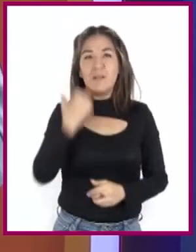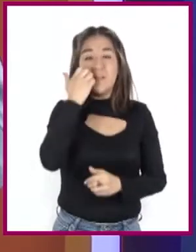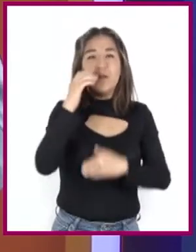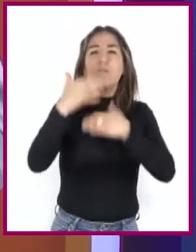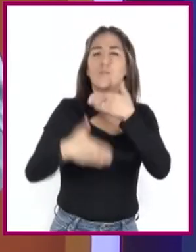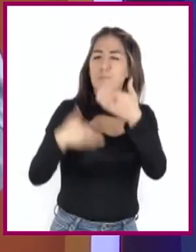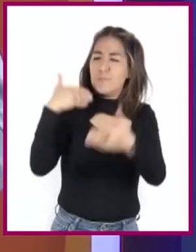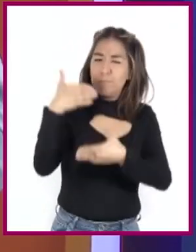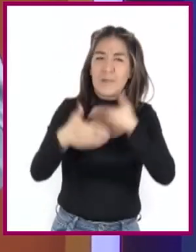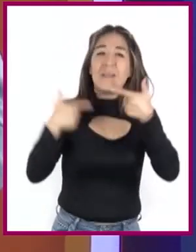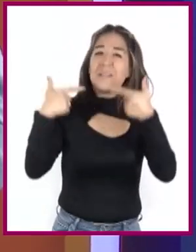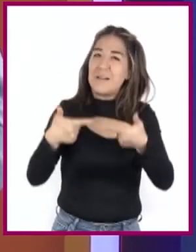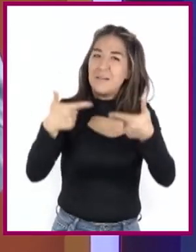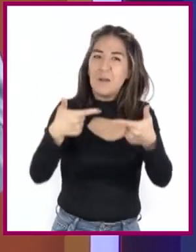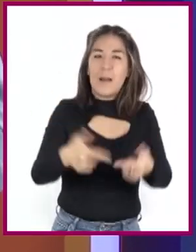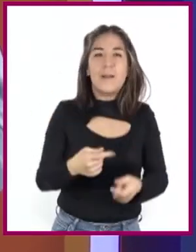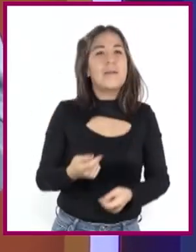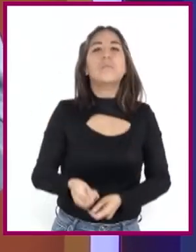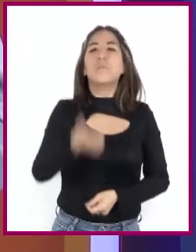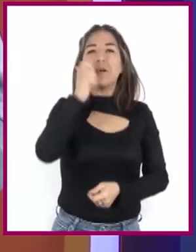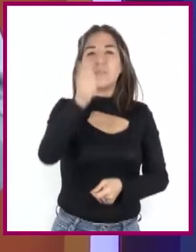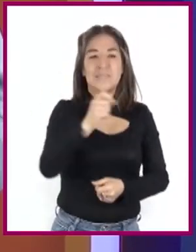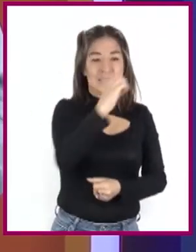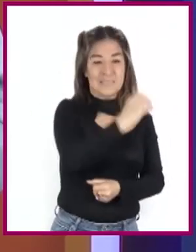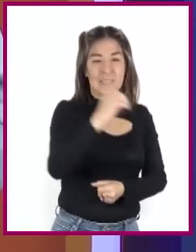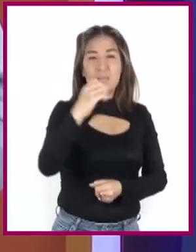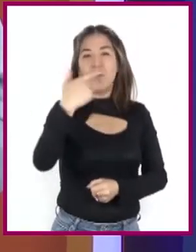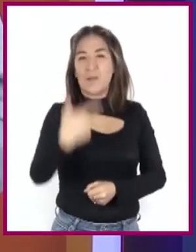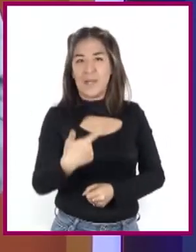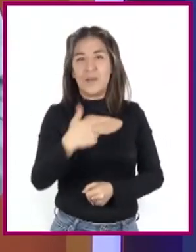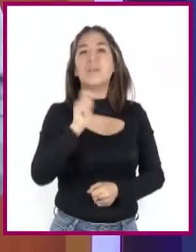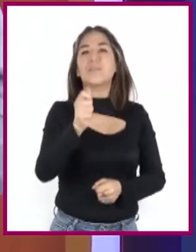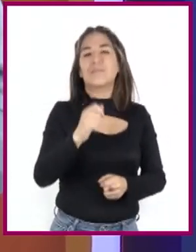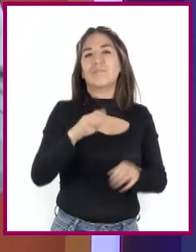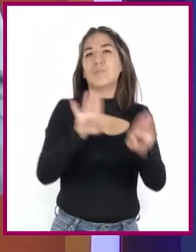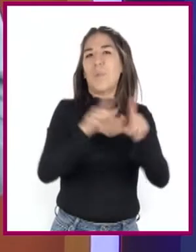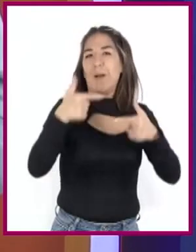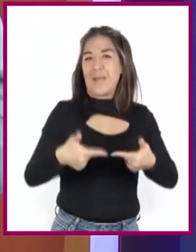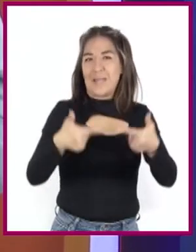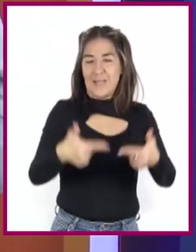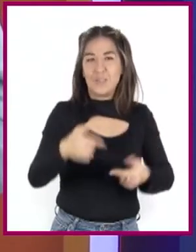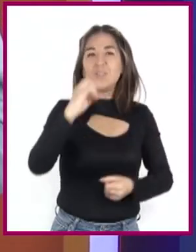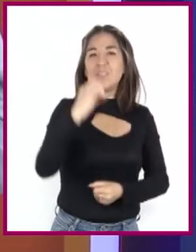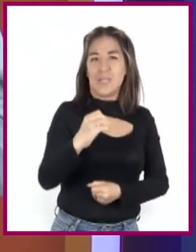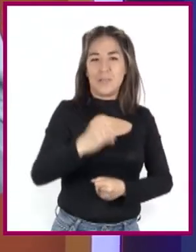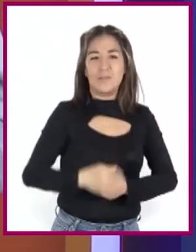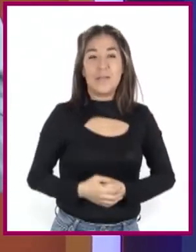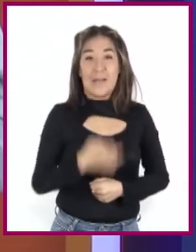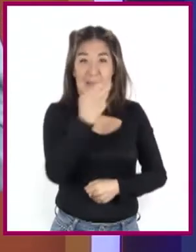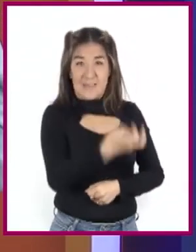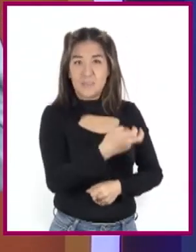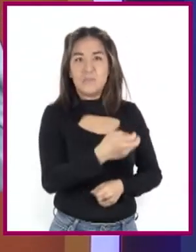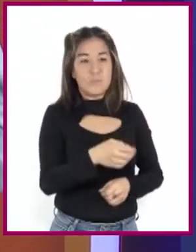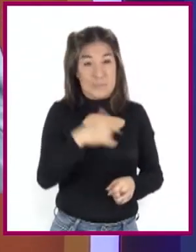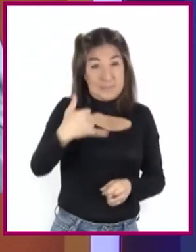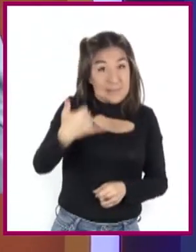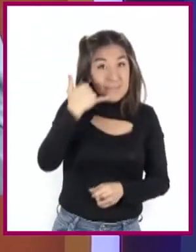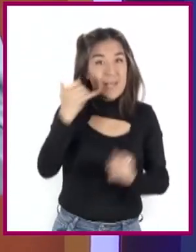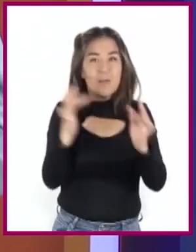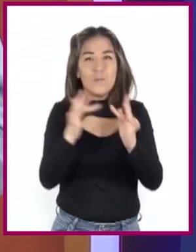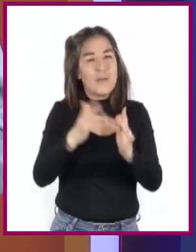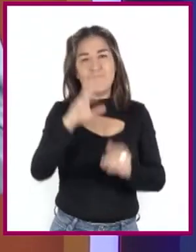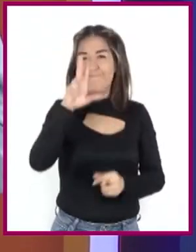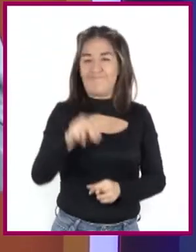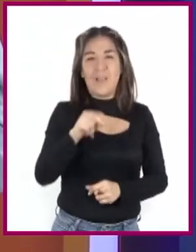sucesivas, empezando por los servicios 0G, generación 0. Estos sistemas no eran celulares,